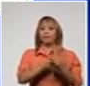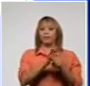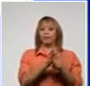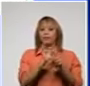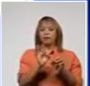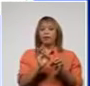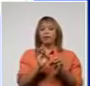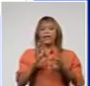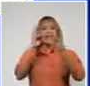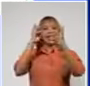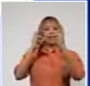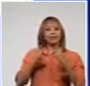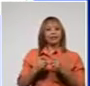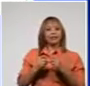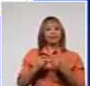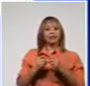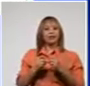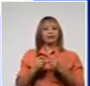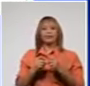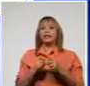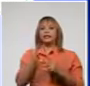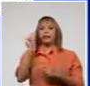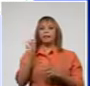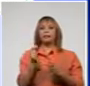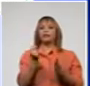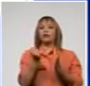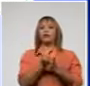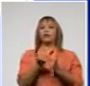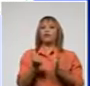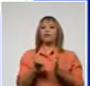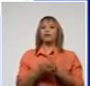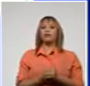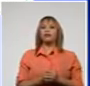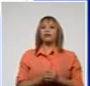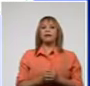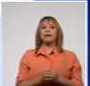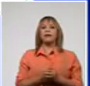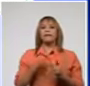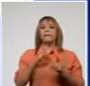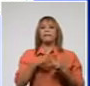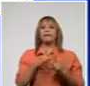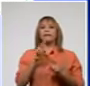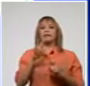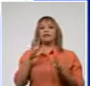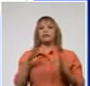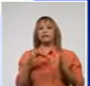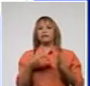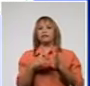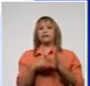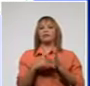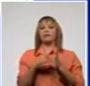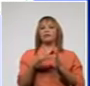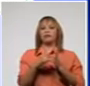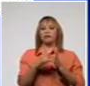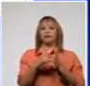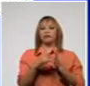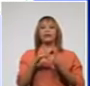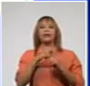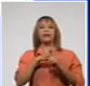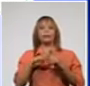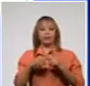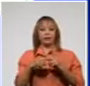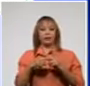la cifra de casos confirmados es de más de 25 millones y medio. Estamos hablando de